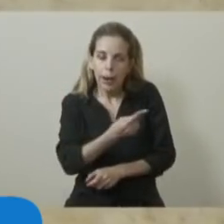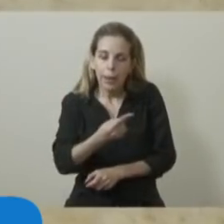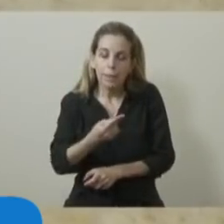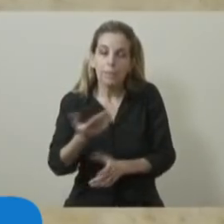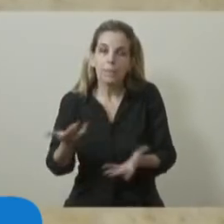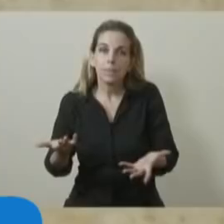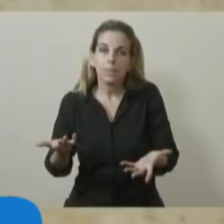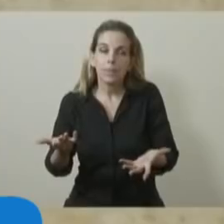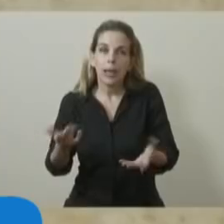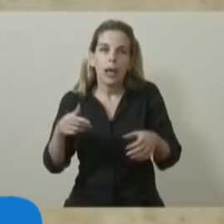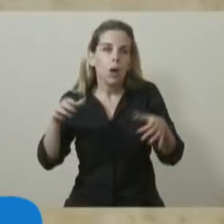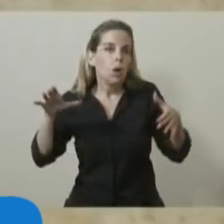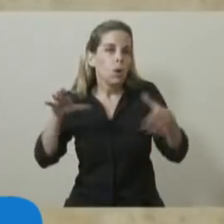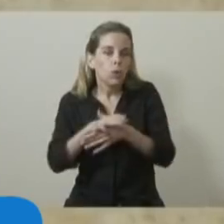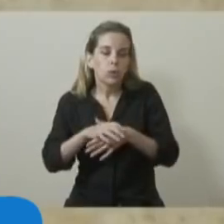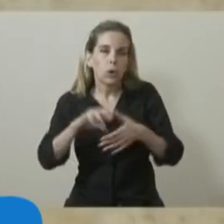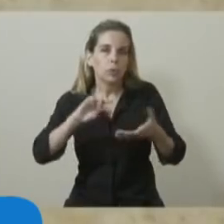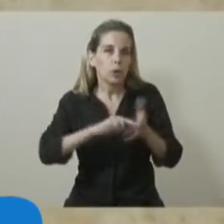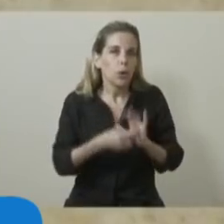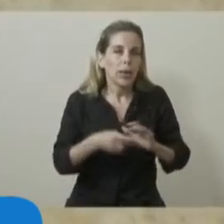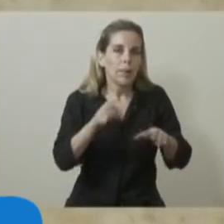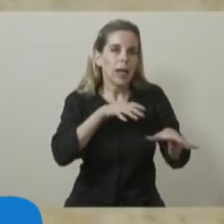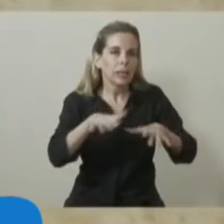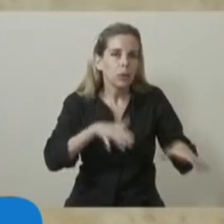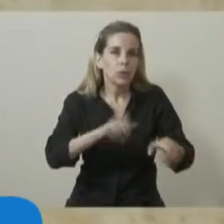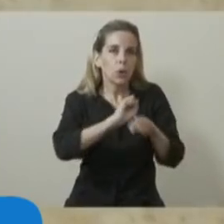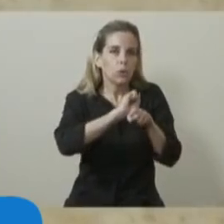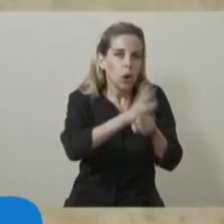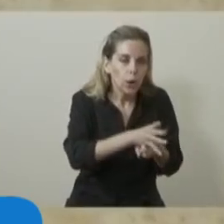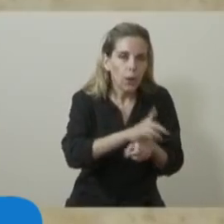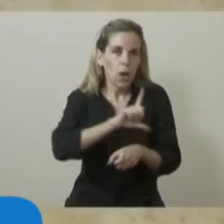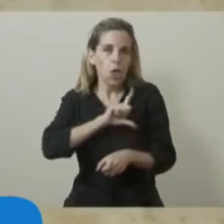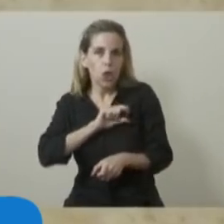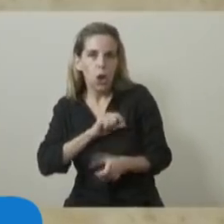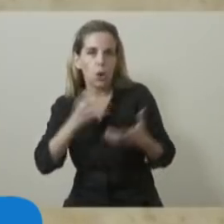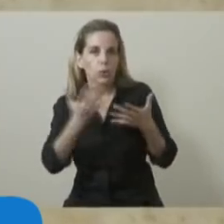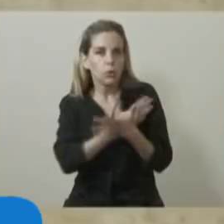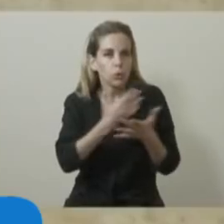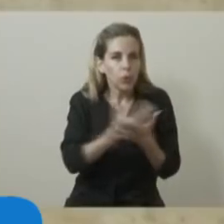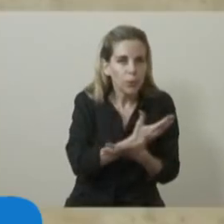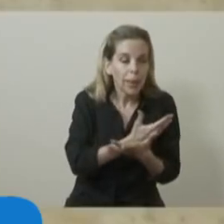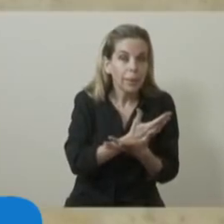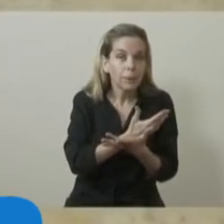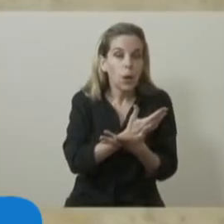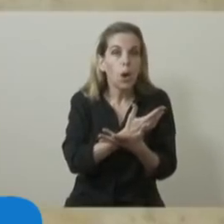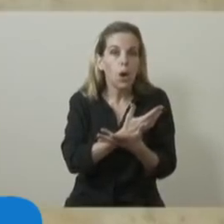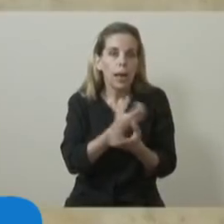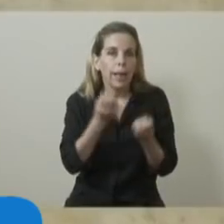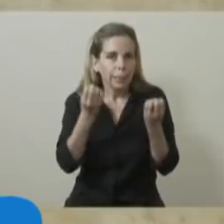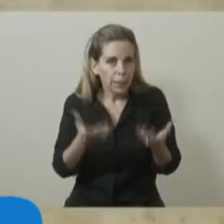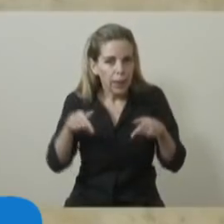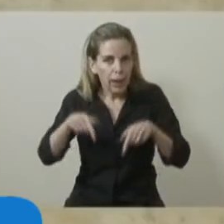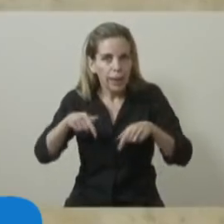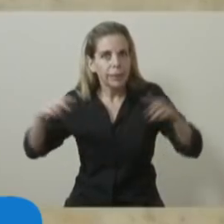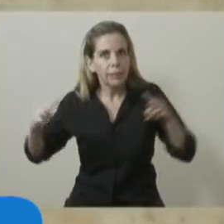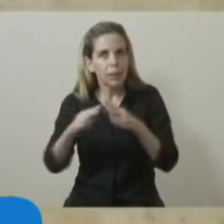Y en medio de tanto problema y de tanto malestar y de tanto dolor, ¿por qué no decirlo? Está muy bien que tengamos este encuentro